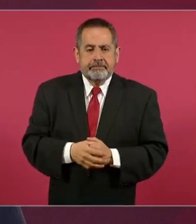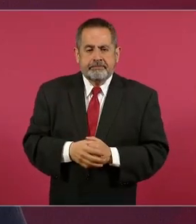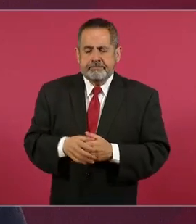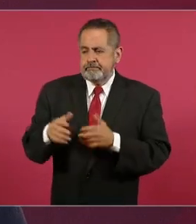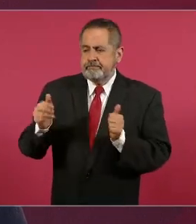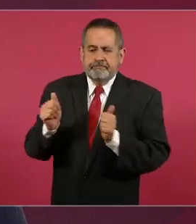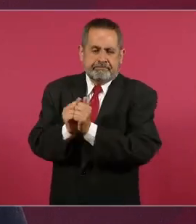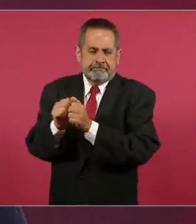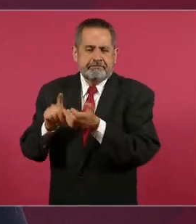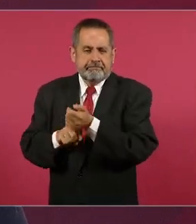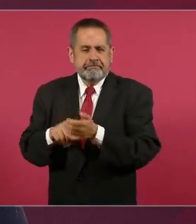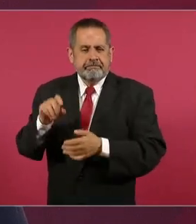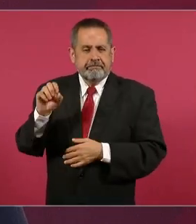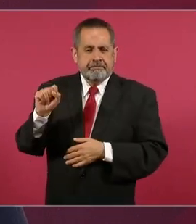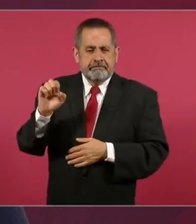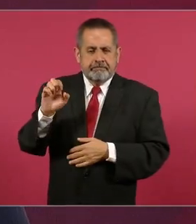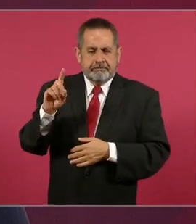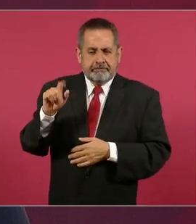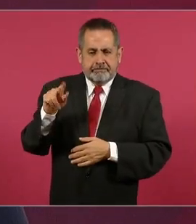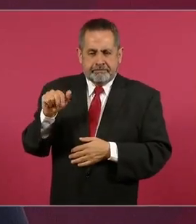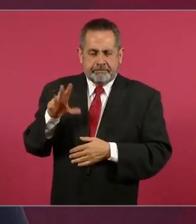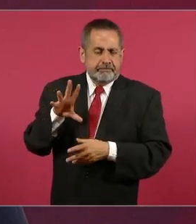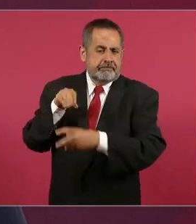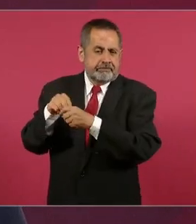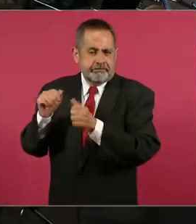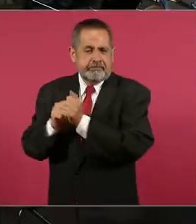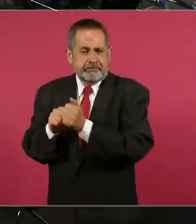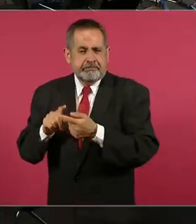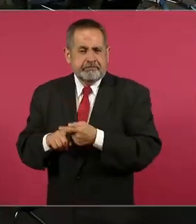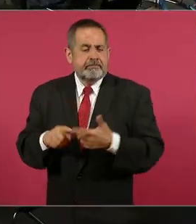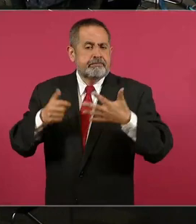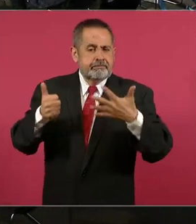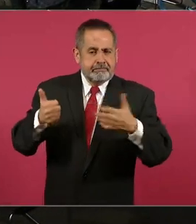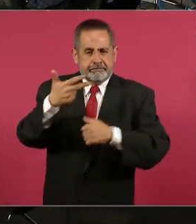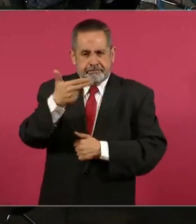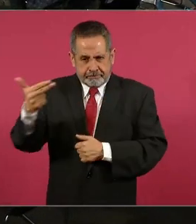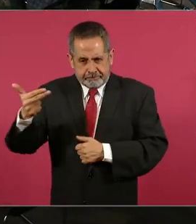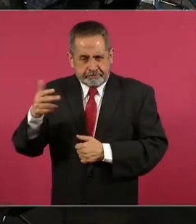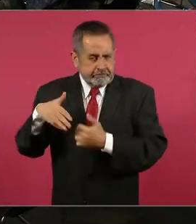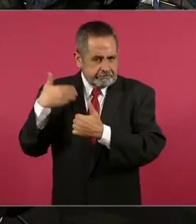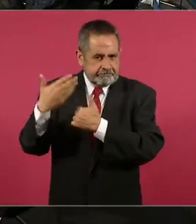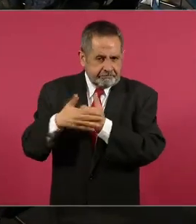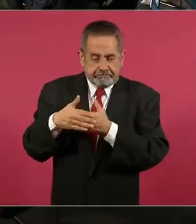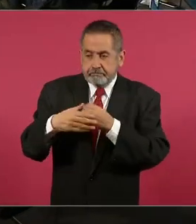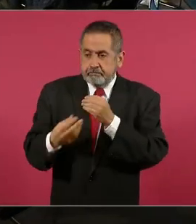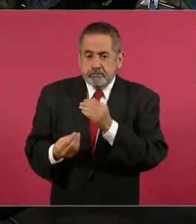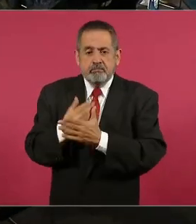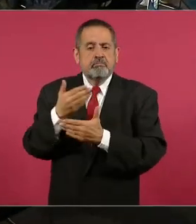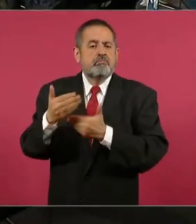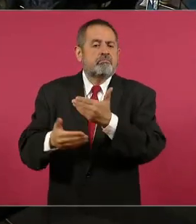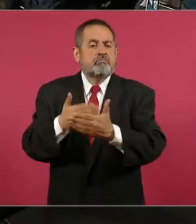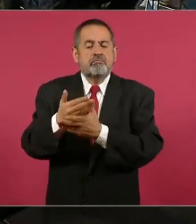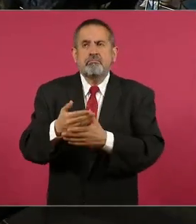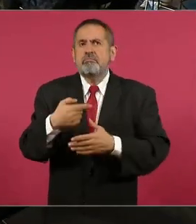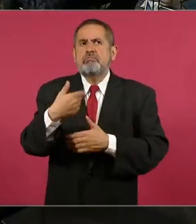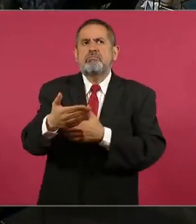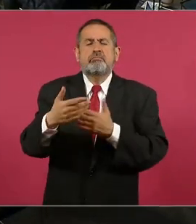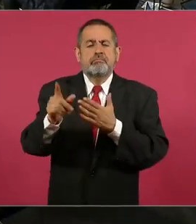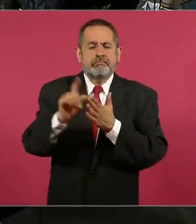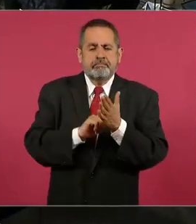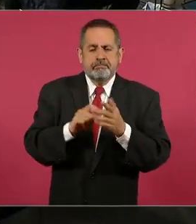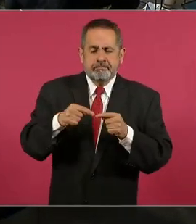sectorizada, la Secretaría de la Defensa Nacional, 6 hoteles próximamente entrarán en operación en el mes